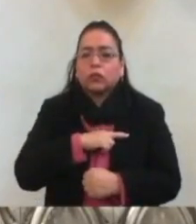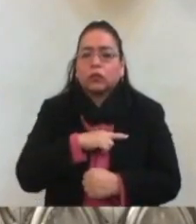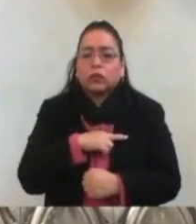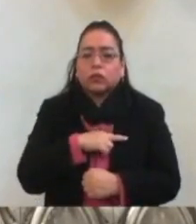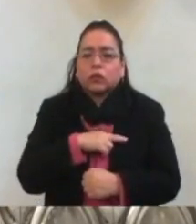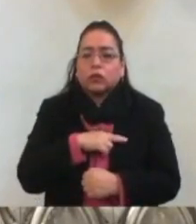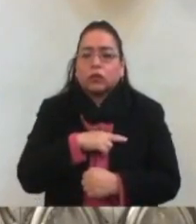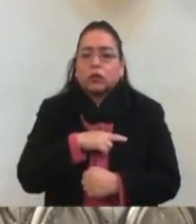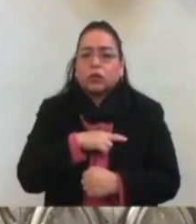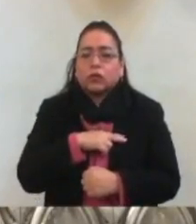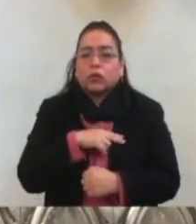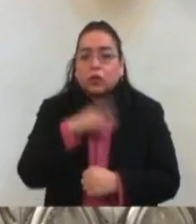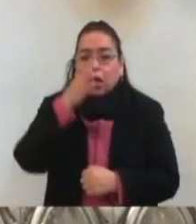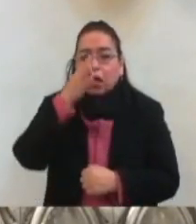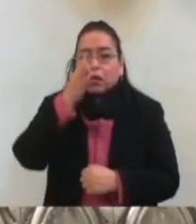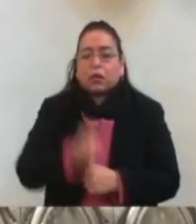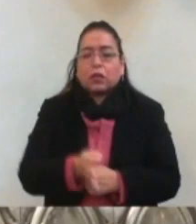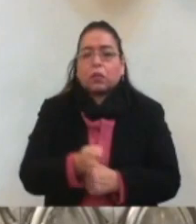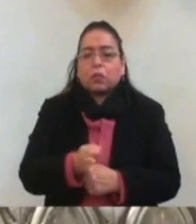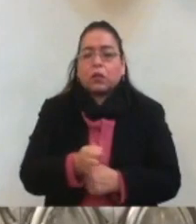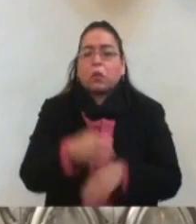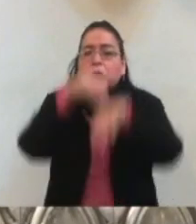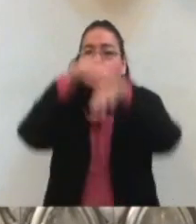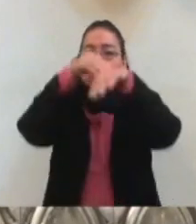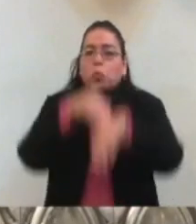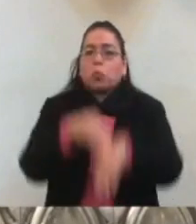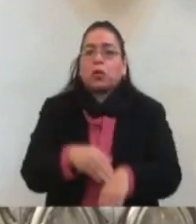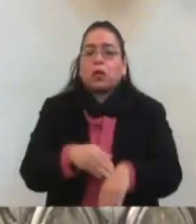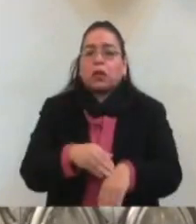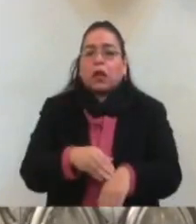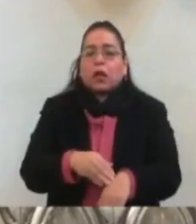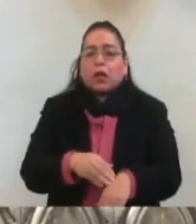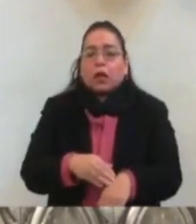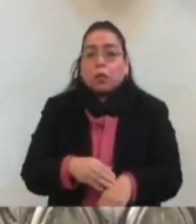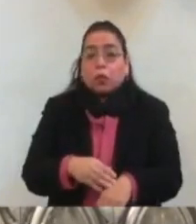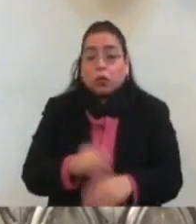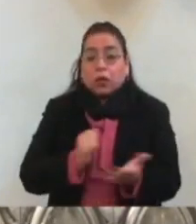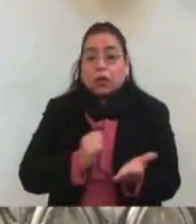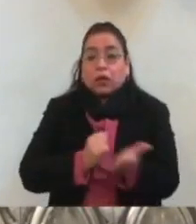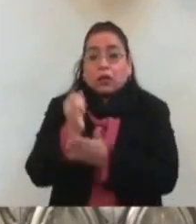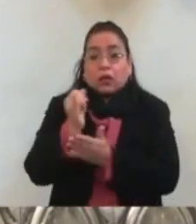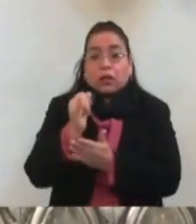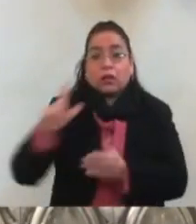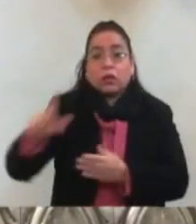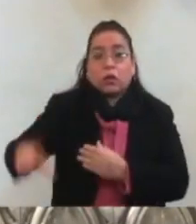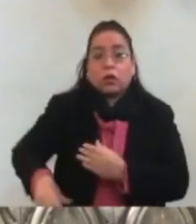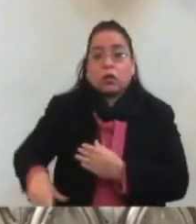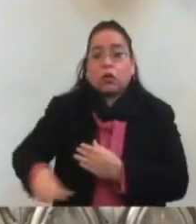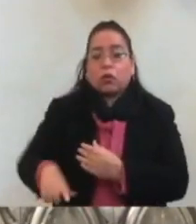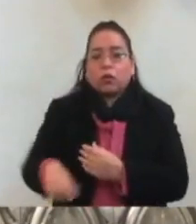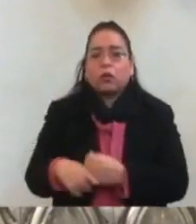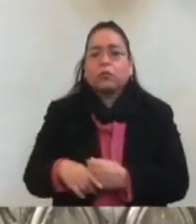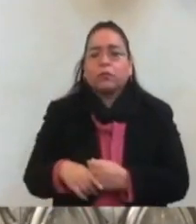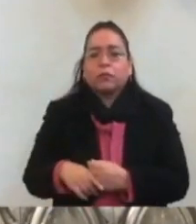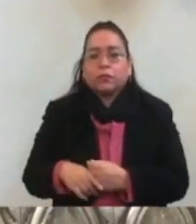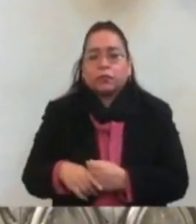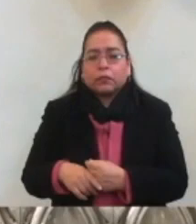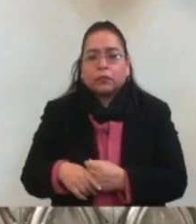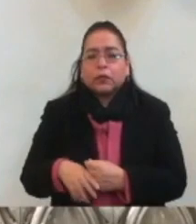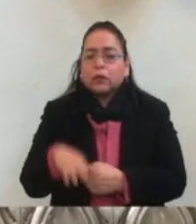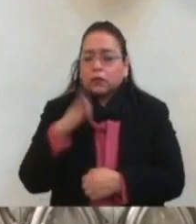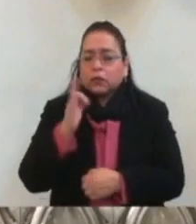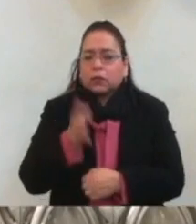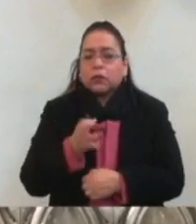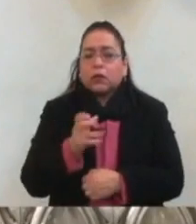las restricciones pero también queremos que este tiempo de pandemia